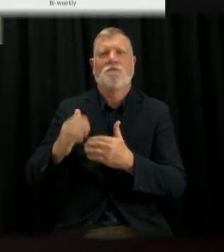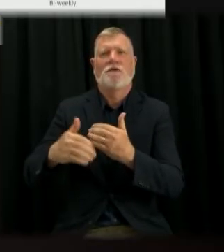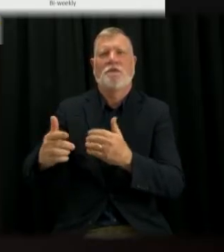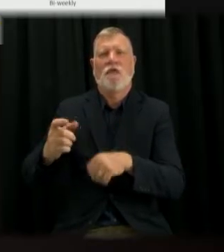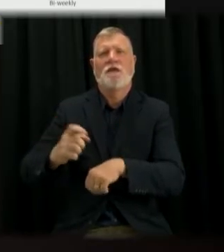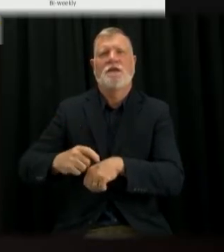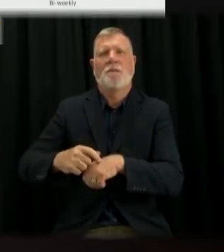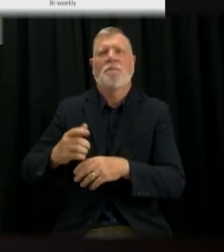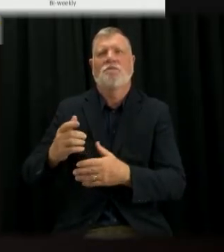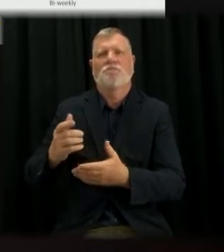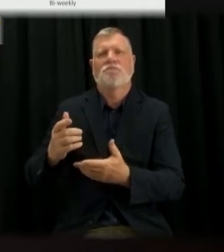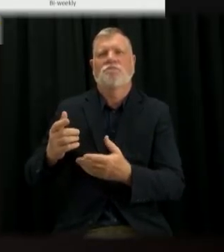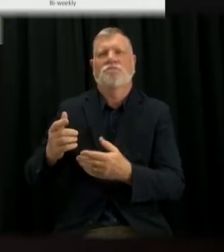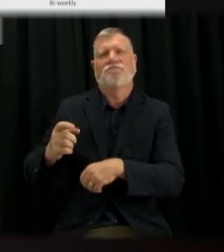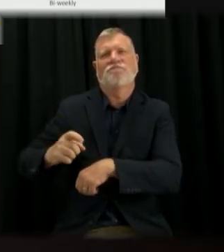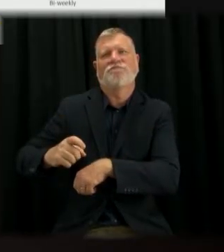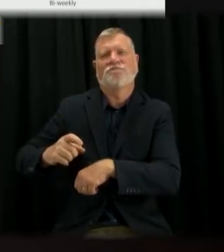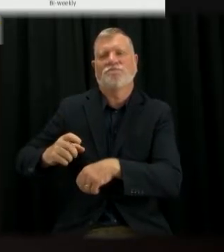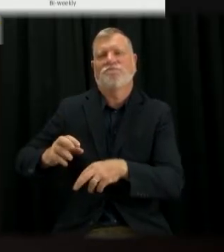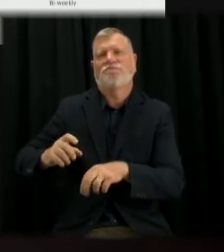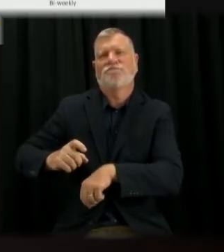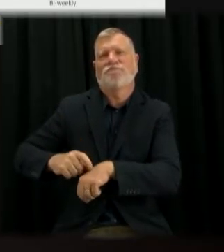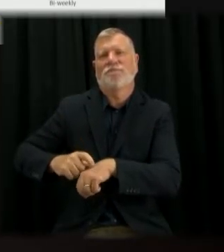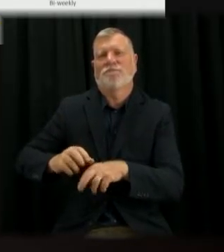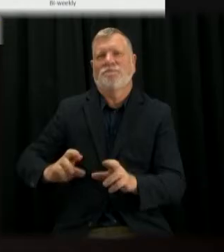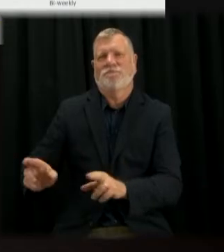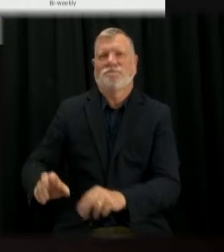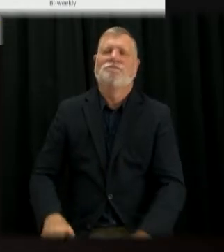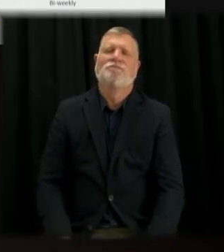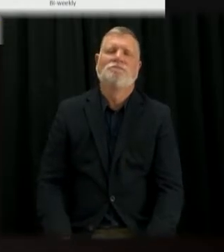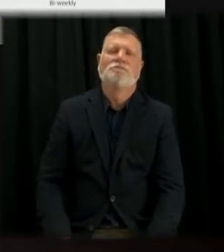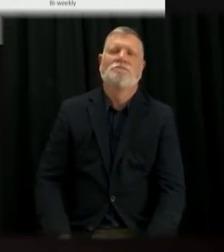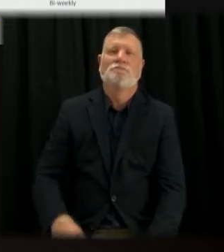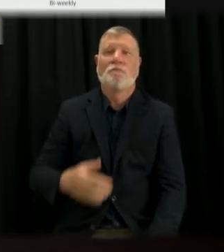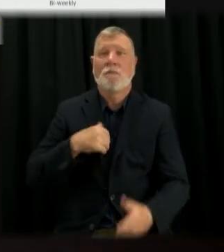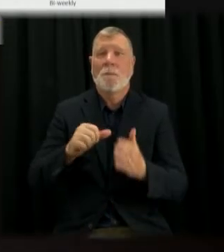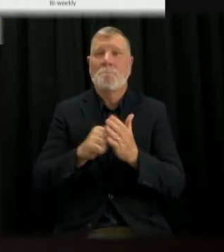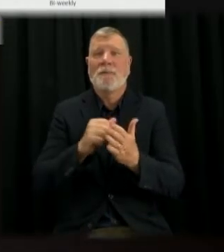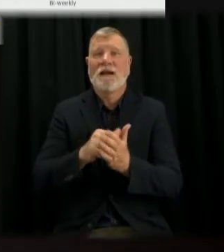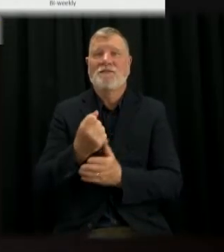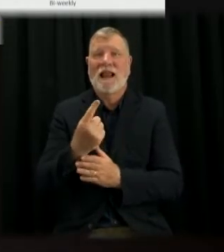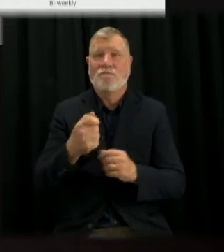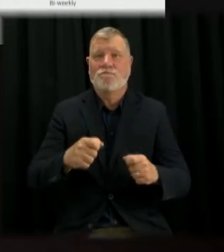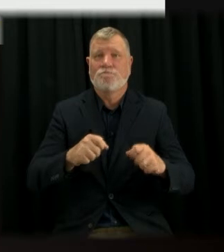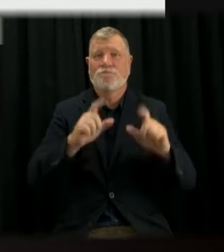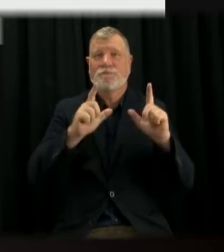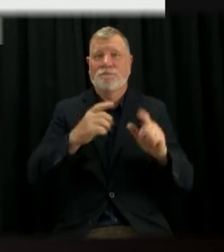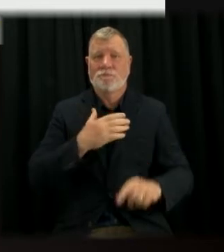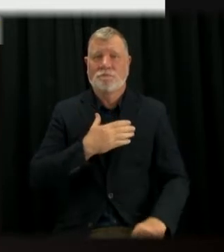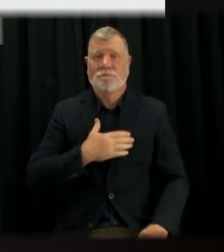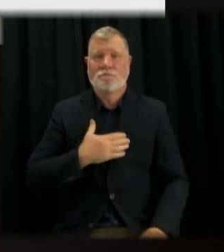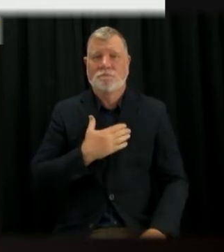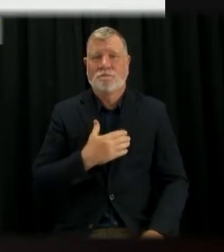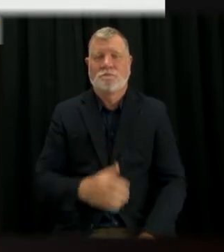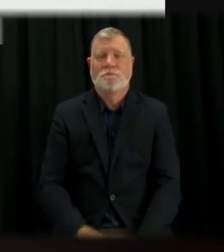regularmente y más a tiempo. Si vamos a la página 11 de la